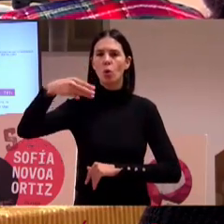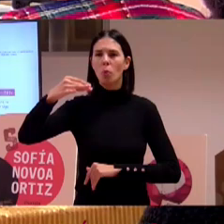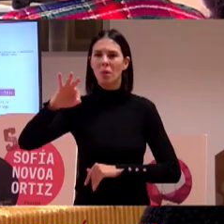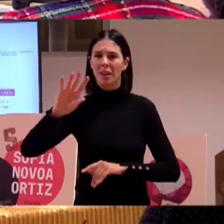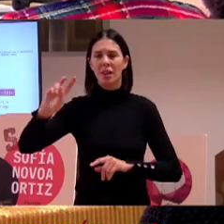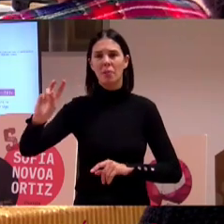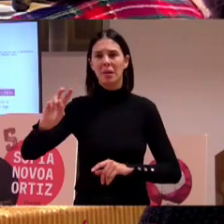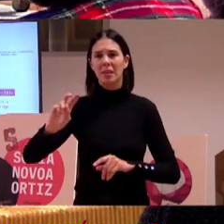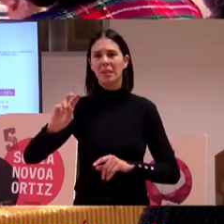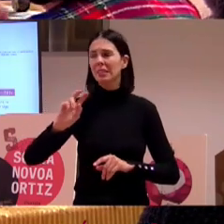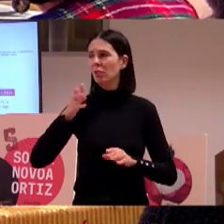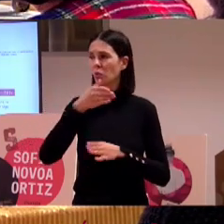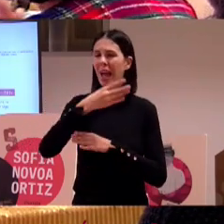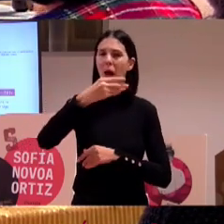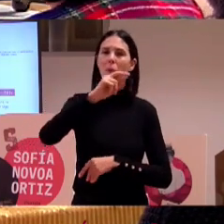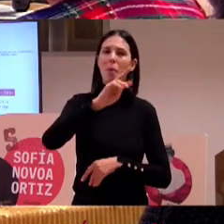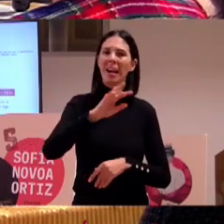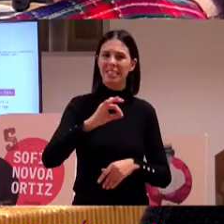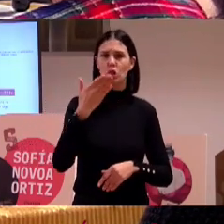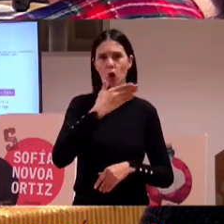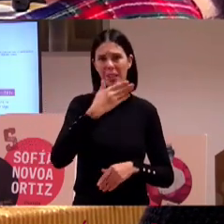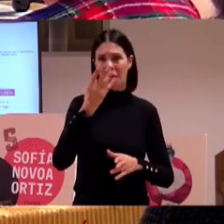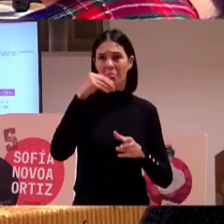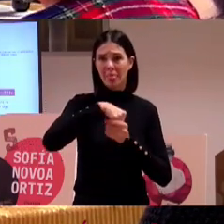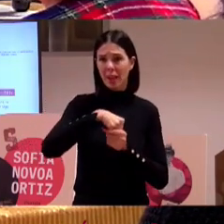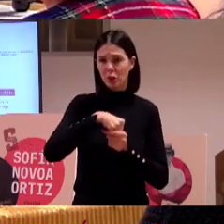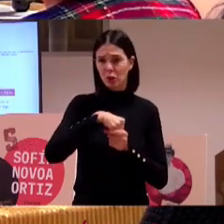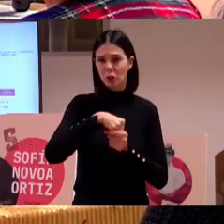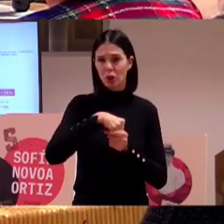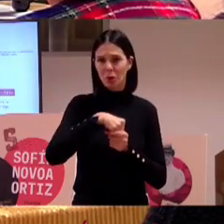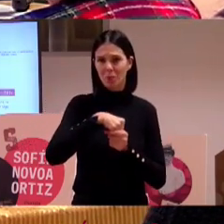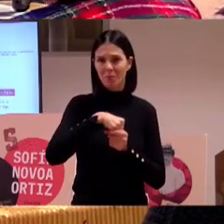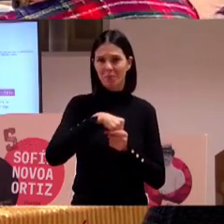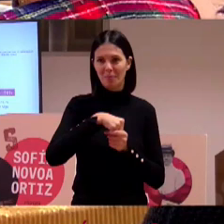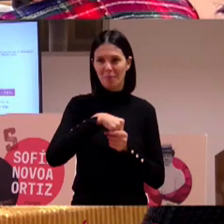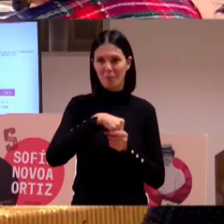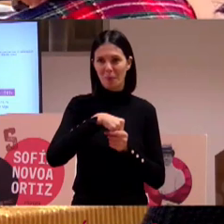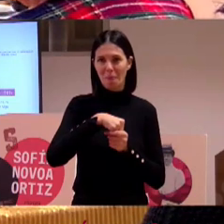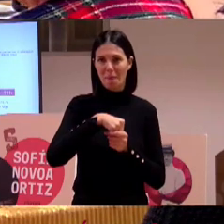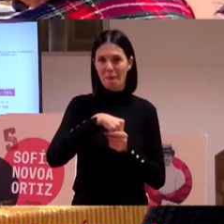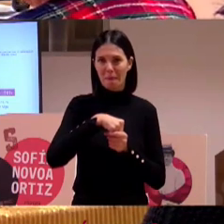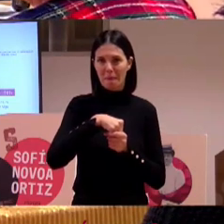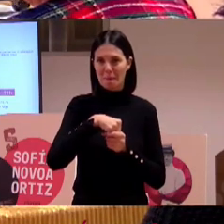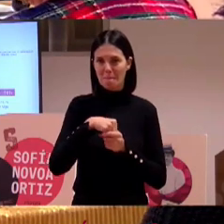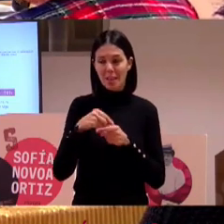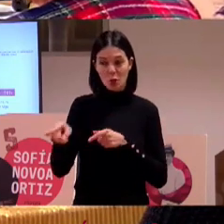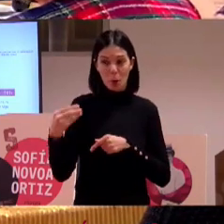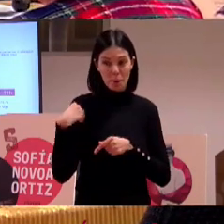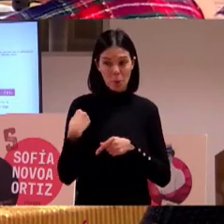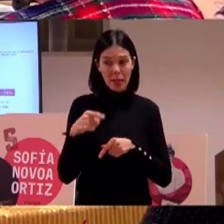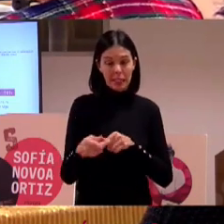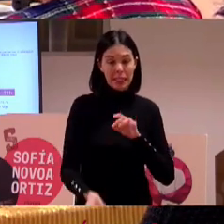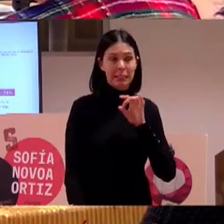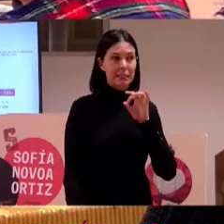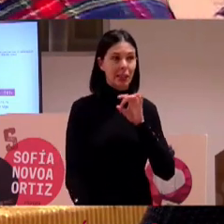Barnard College. Sí, que primero. Que es parte de... Y ahí organizó un